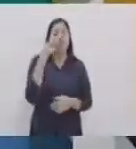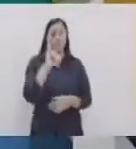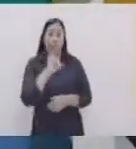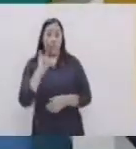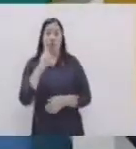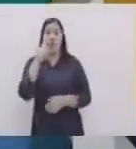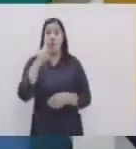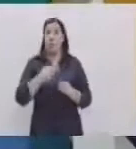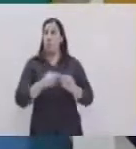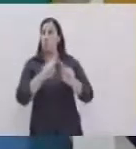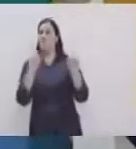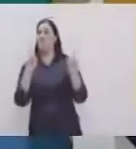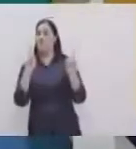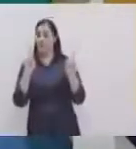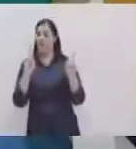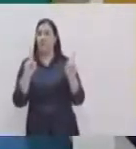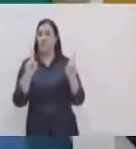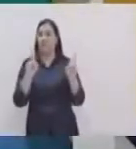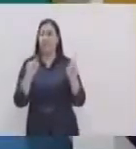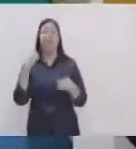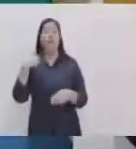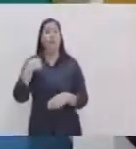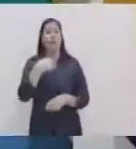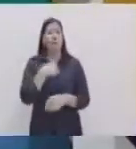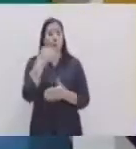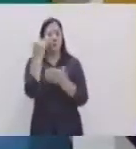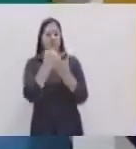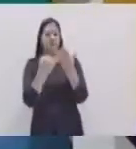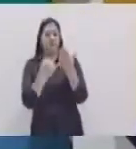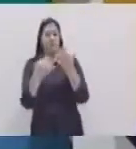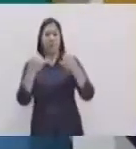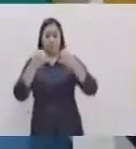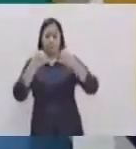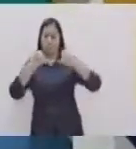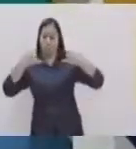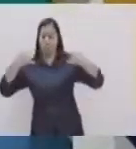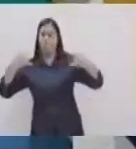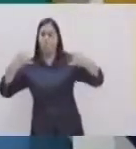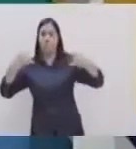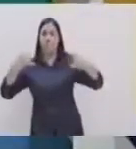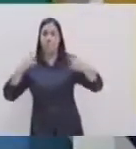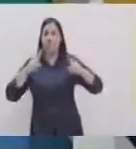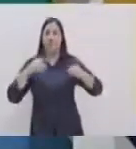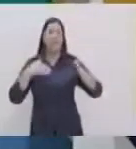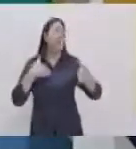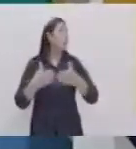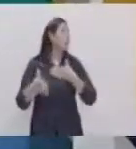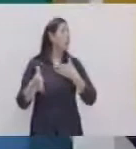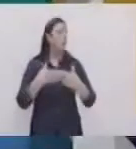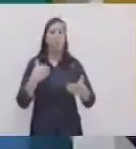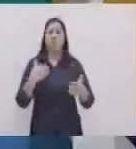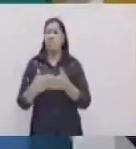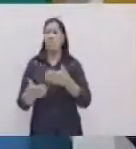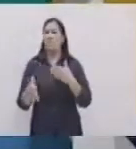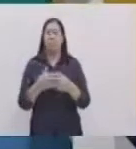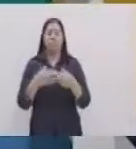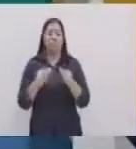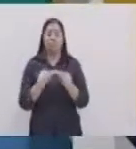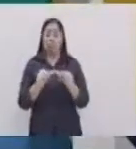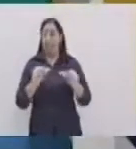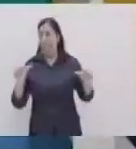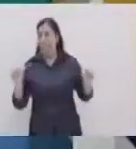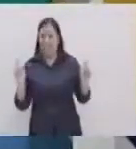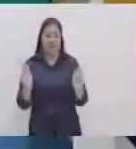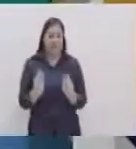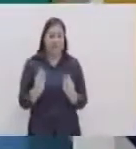diferente. Y vamos a empezar con el mismo concepto. Vamos a dibujar una recta, no importa el tamaño por